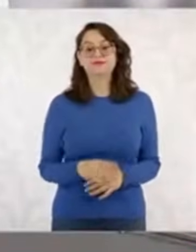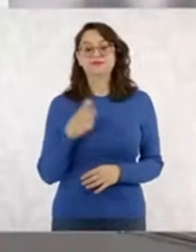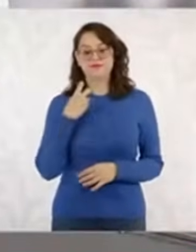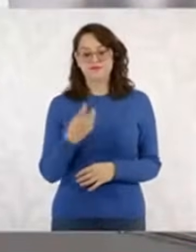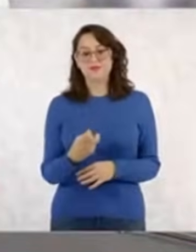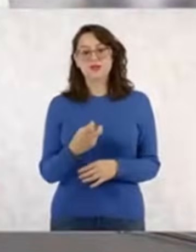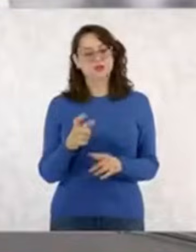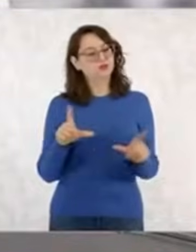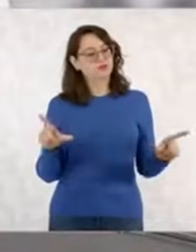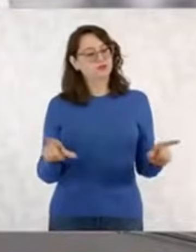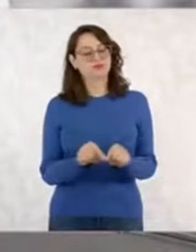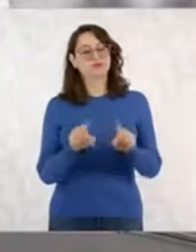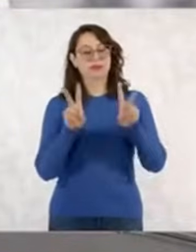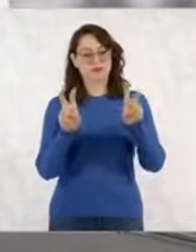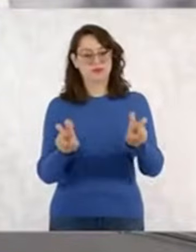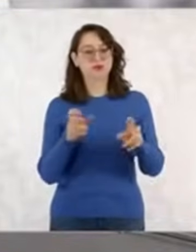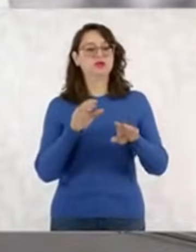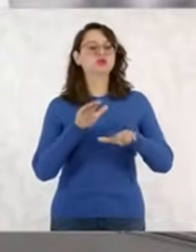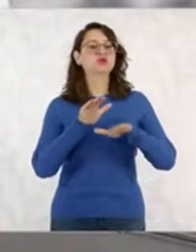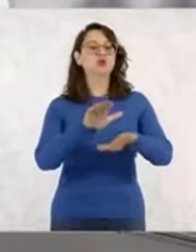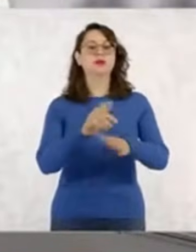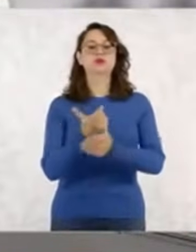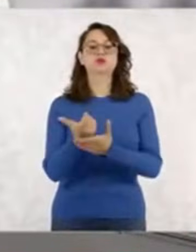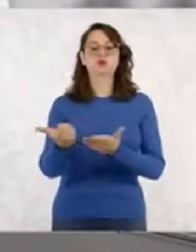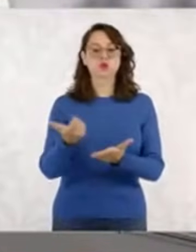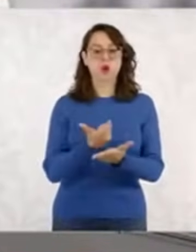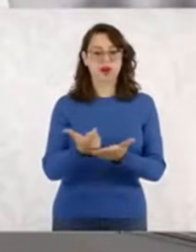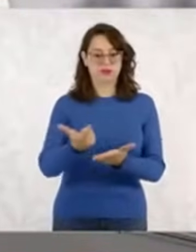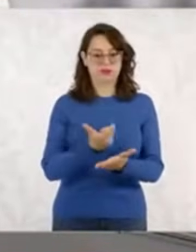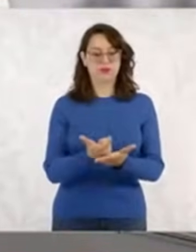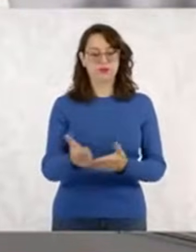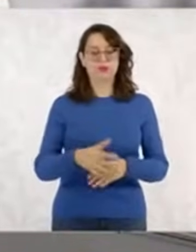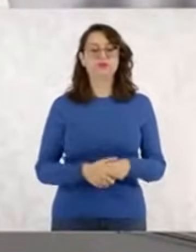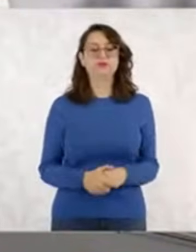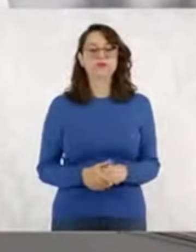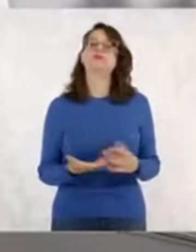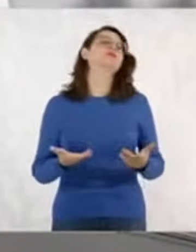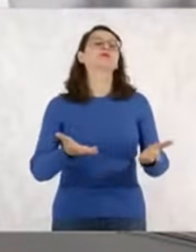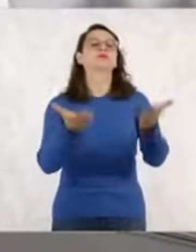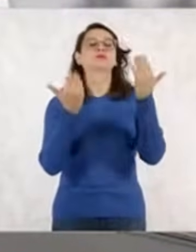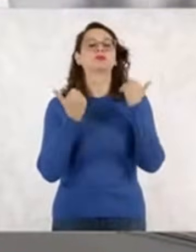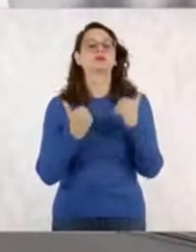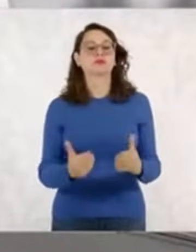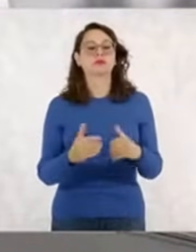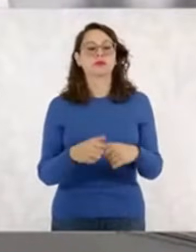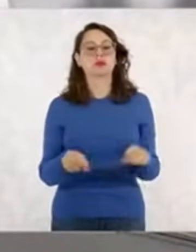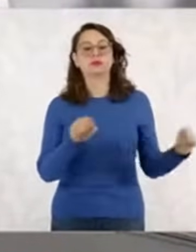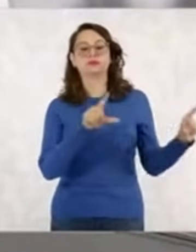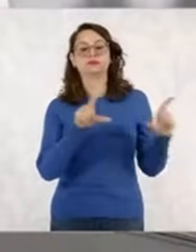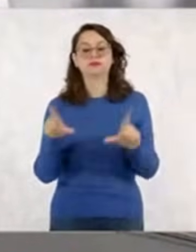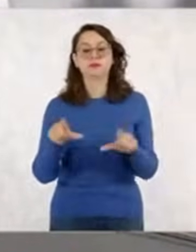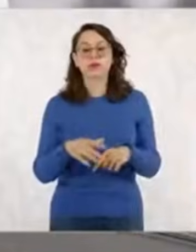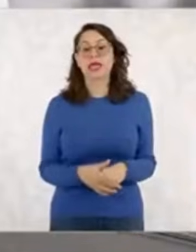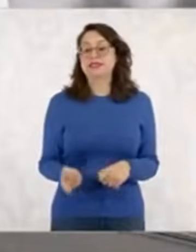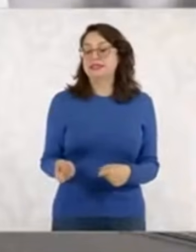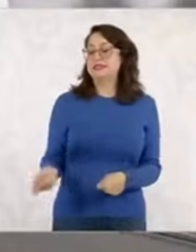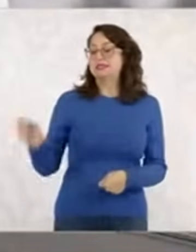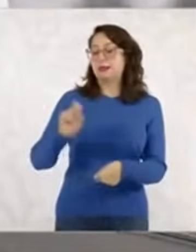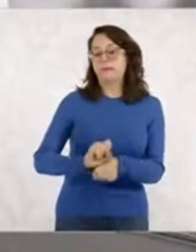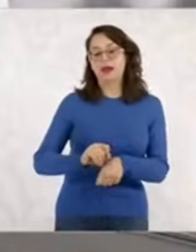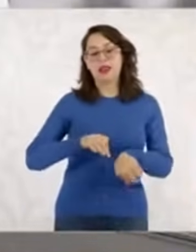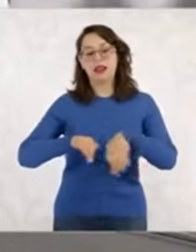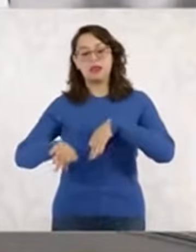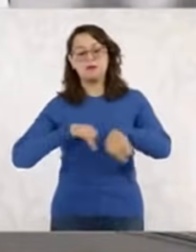referente, Presidenta. Ahora, si nos ayudan, por favor, con lo relativo al proyecto